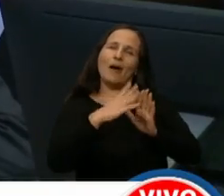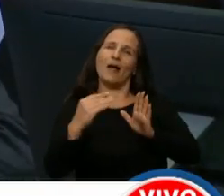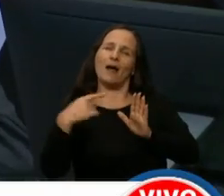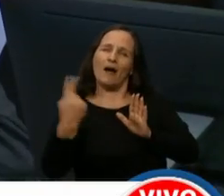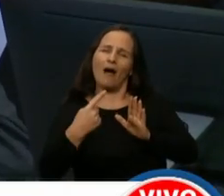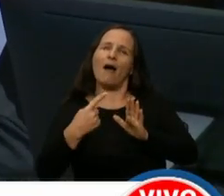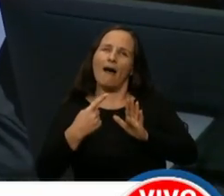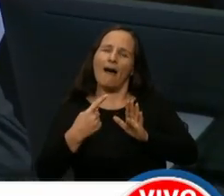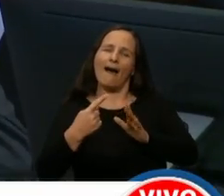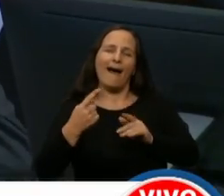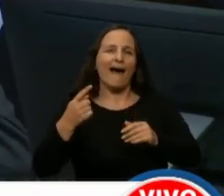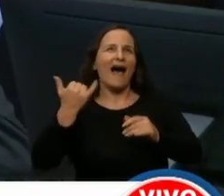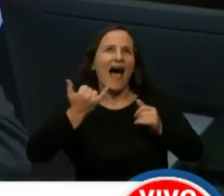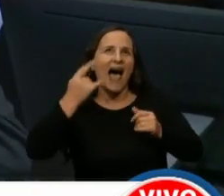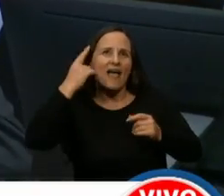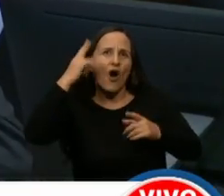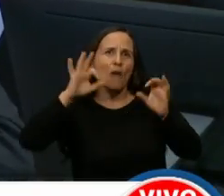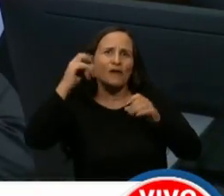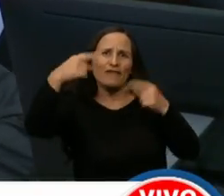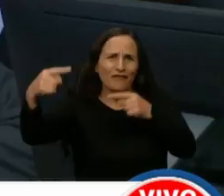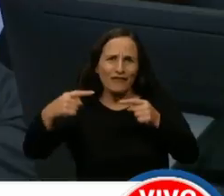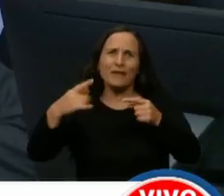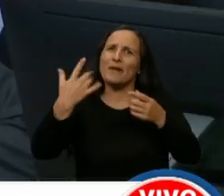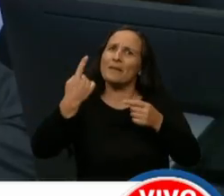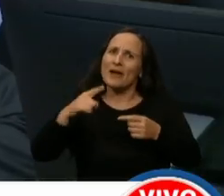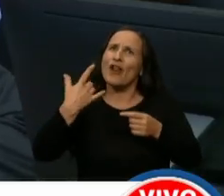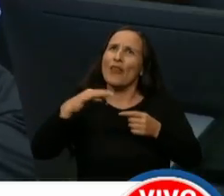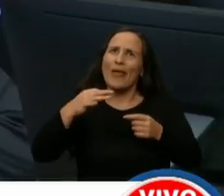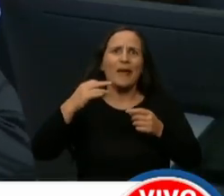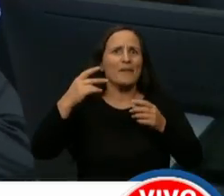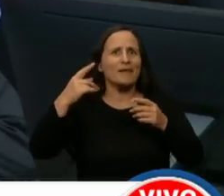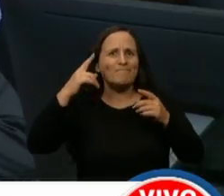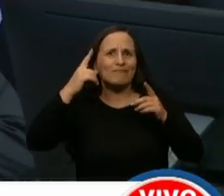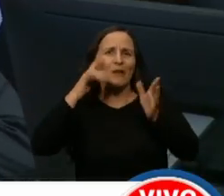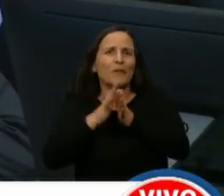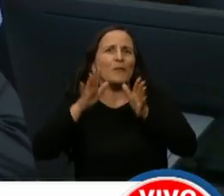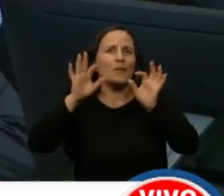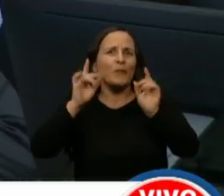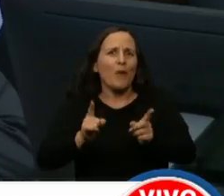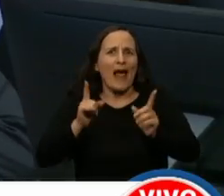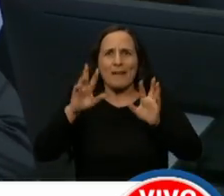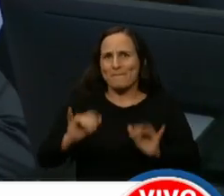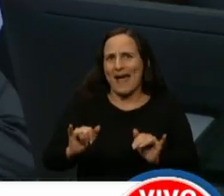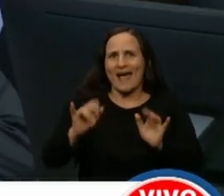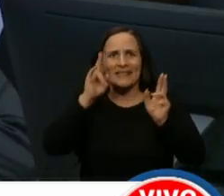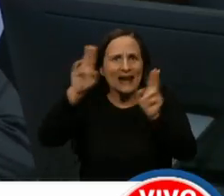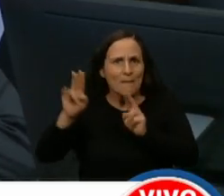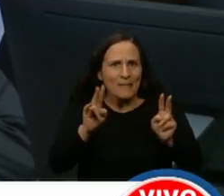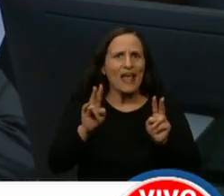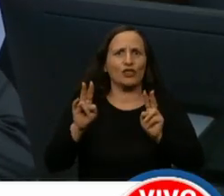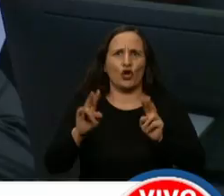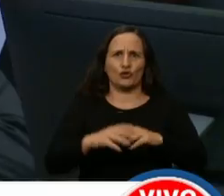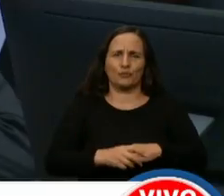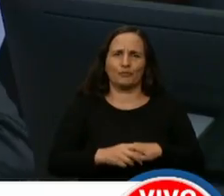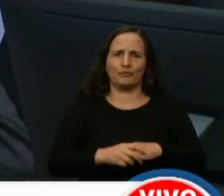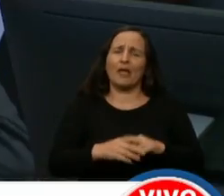democrática en el disenso con sentido común respeto y dentro de las ama sanas perdón y dentro